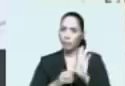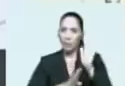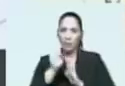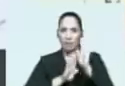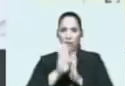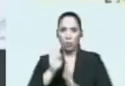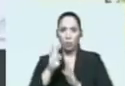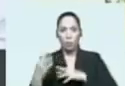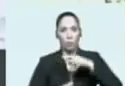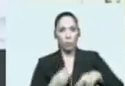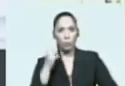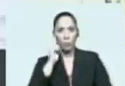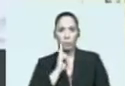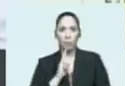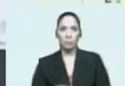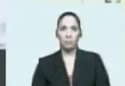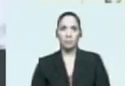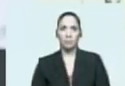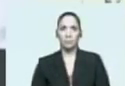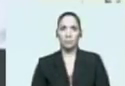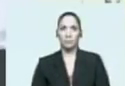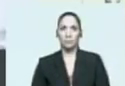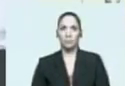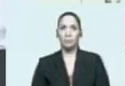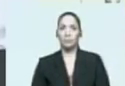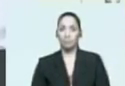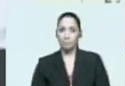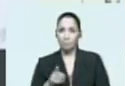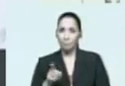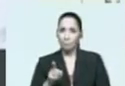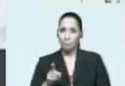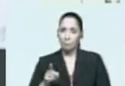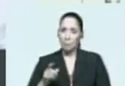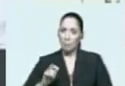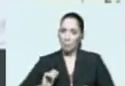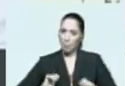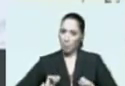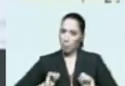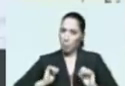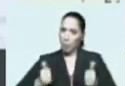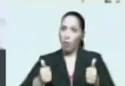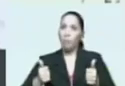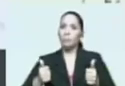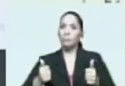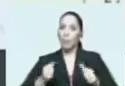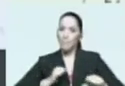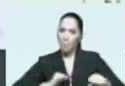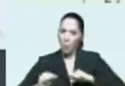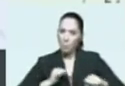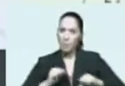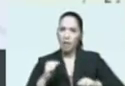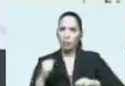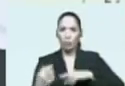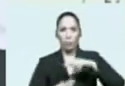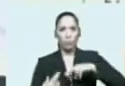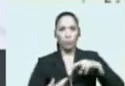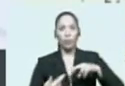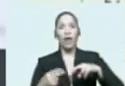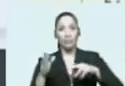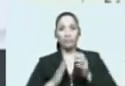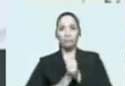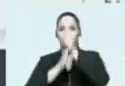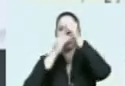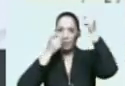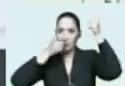bolivariana las raíces originales de nuestro movimiento el movimiento bolivariano que lideró al comandante chávez son